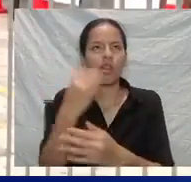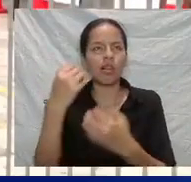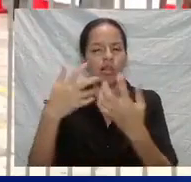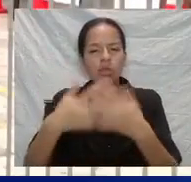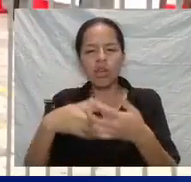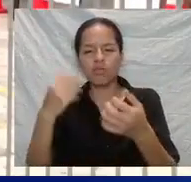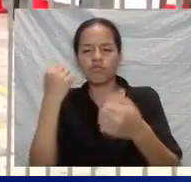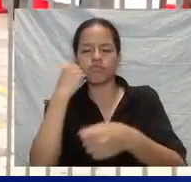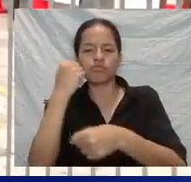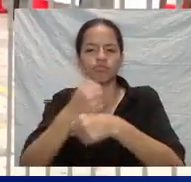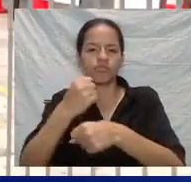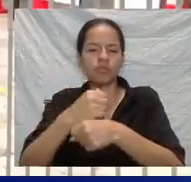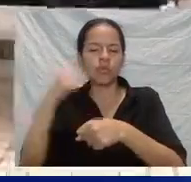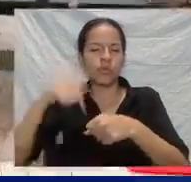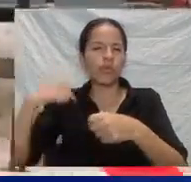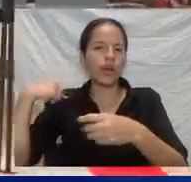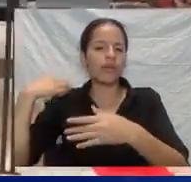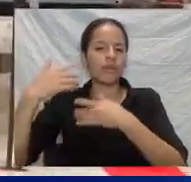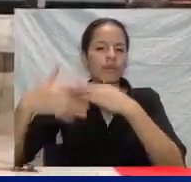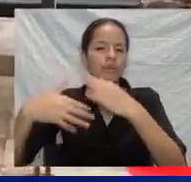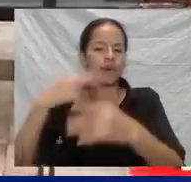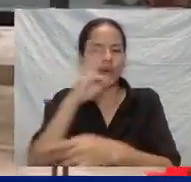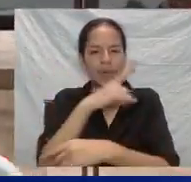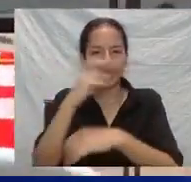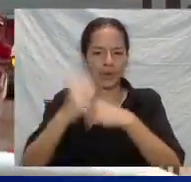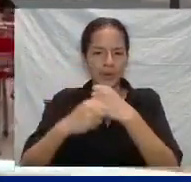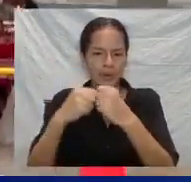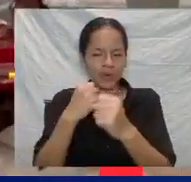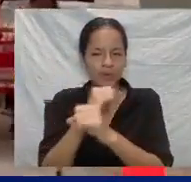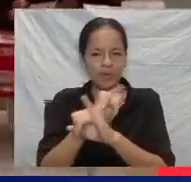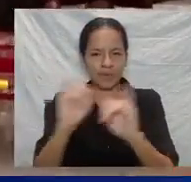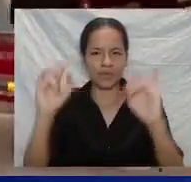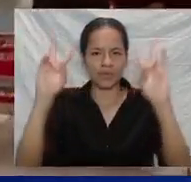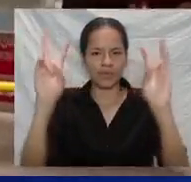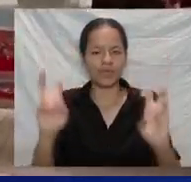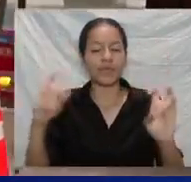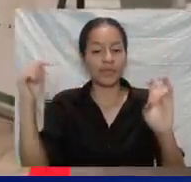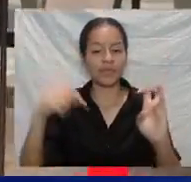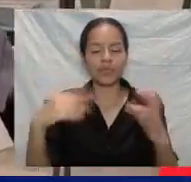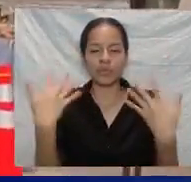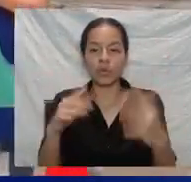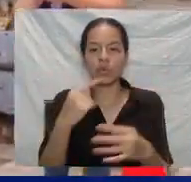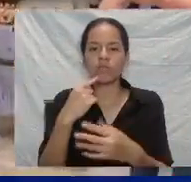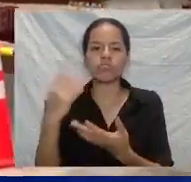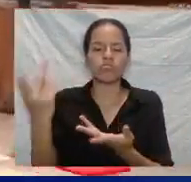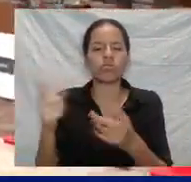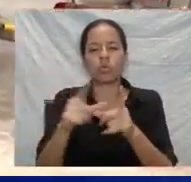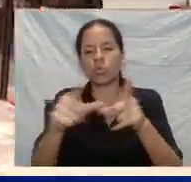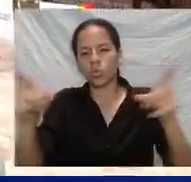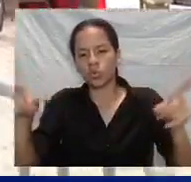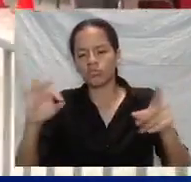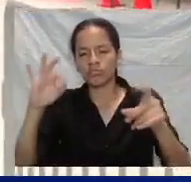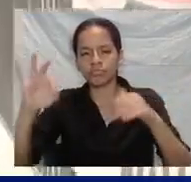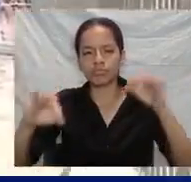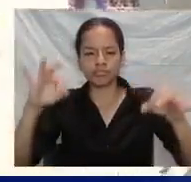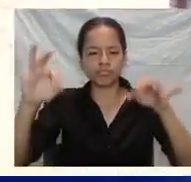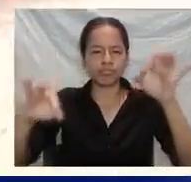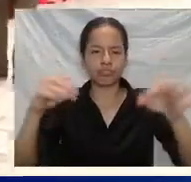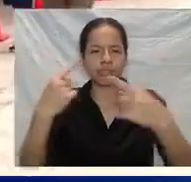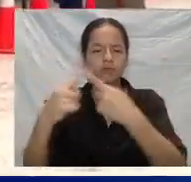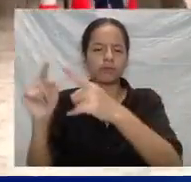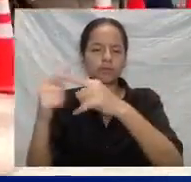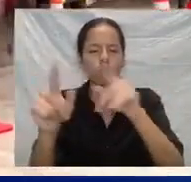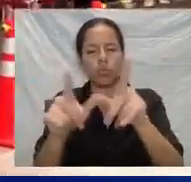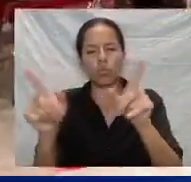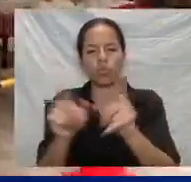agro productores artesanos y pequeños comerciantes de distintas partes de la ciudad se encuentran ofertando sus productos como